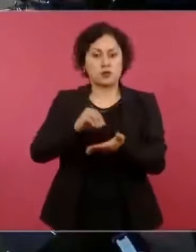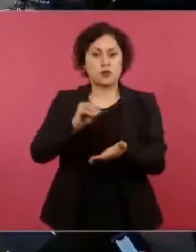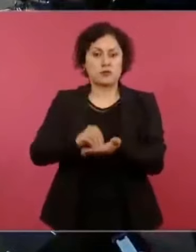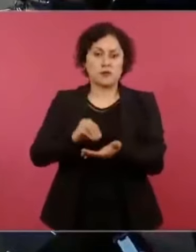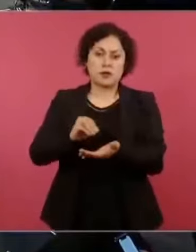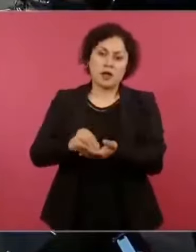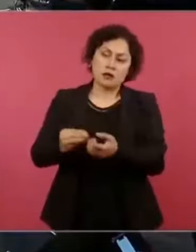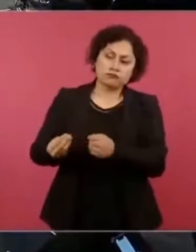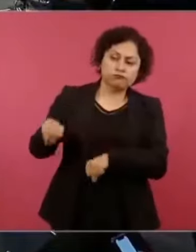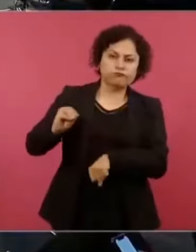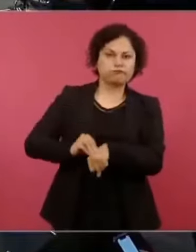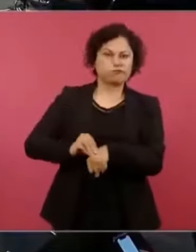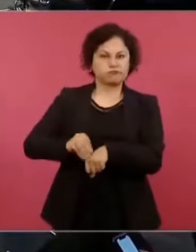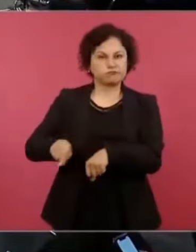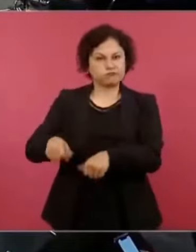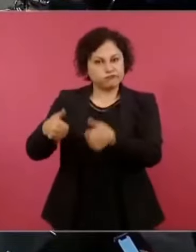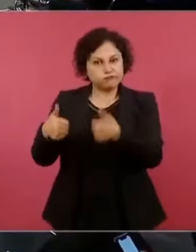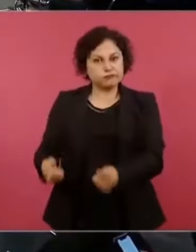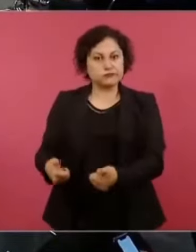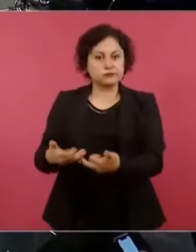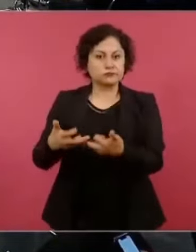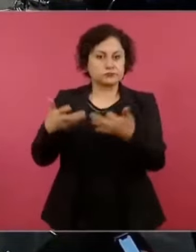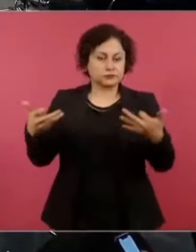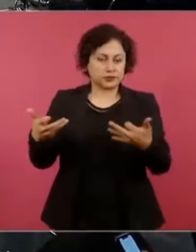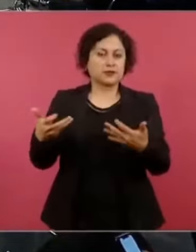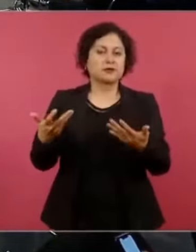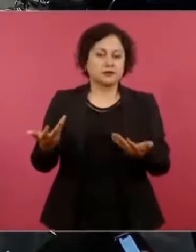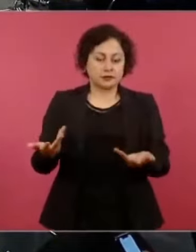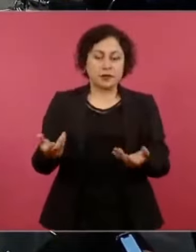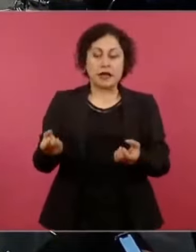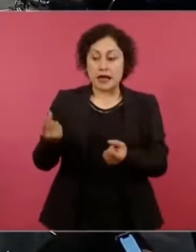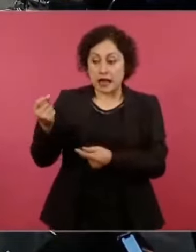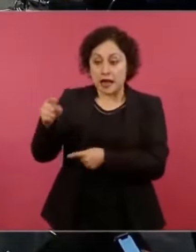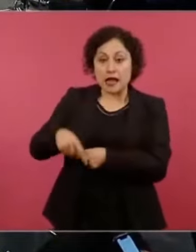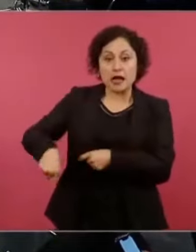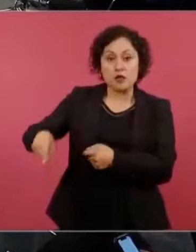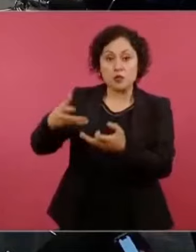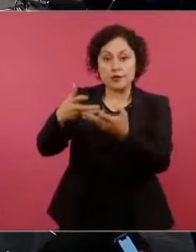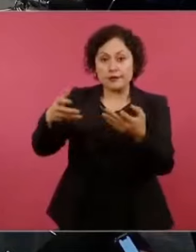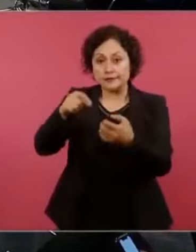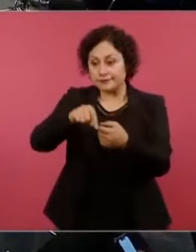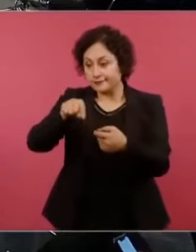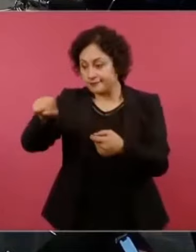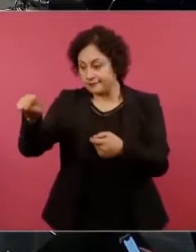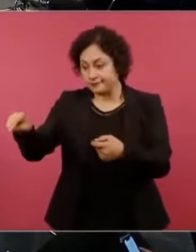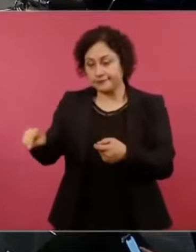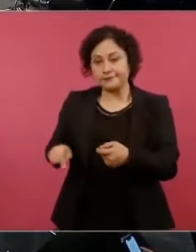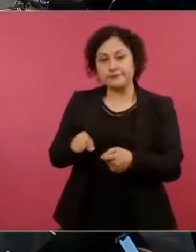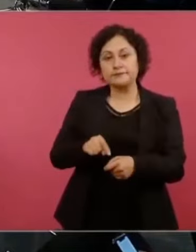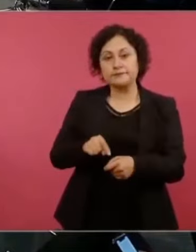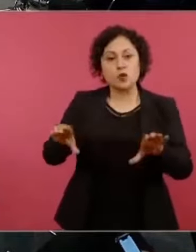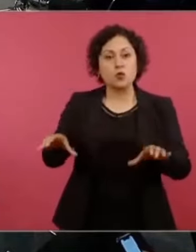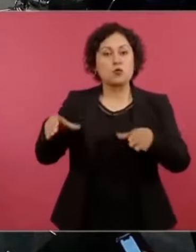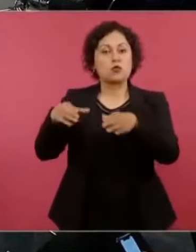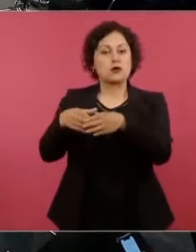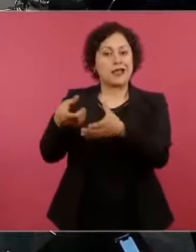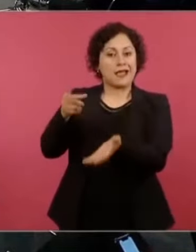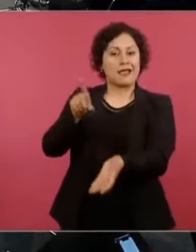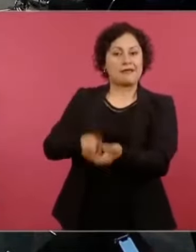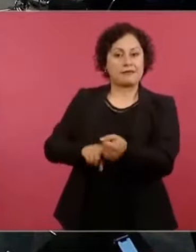hay ejidos, hay comunidades nacionales en el sureste y en todo el país